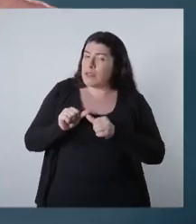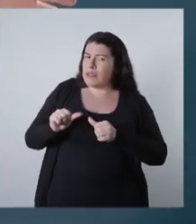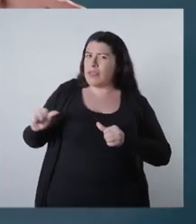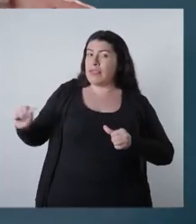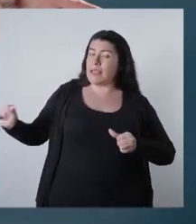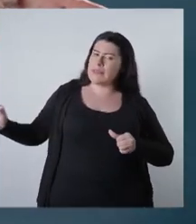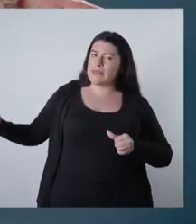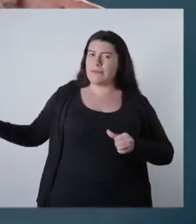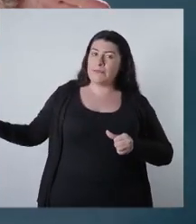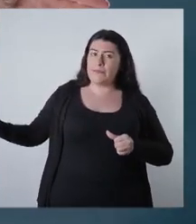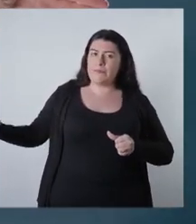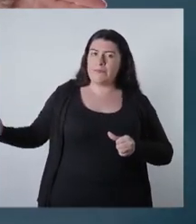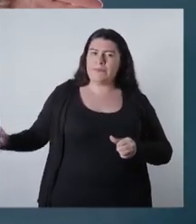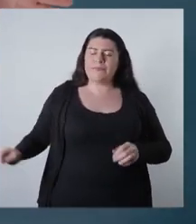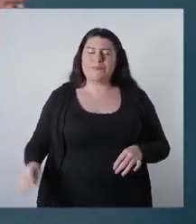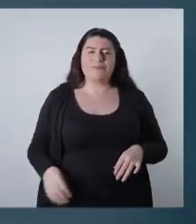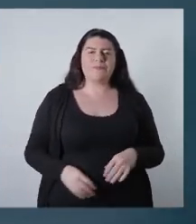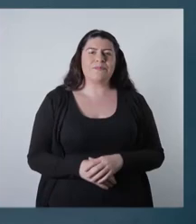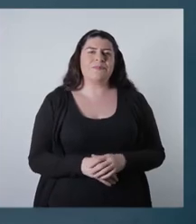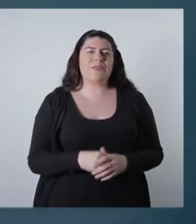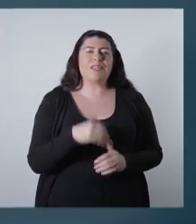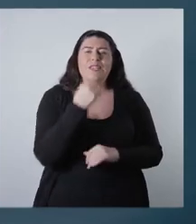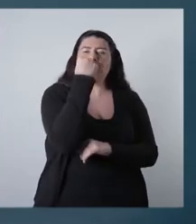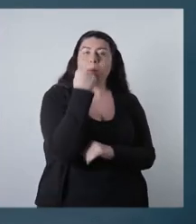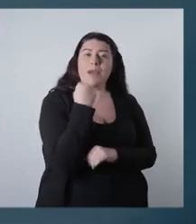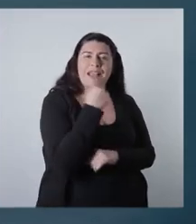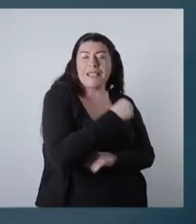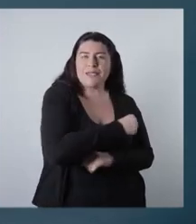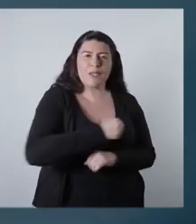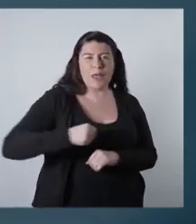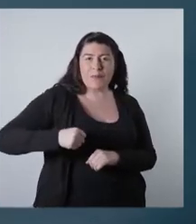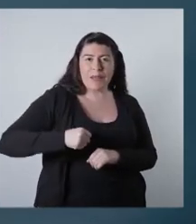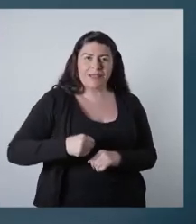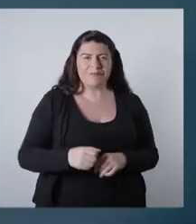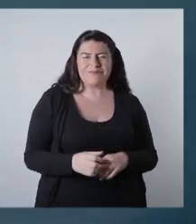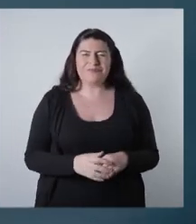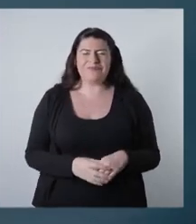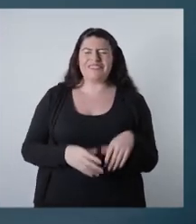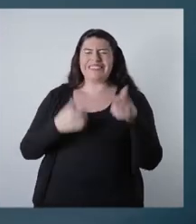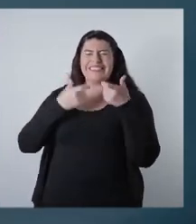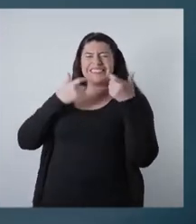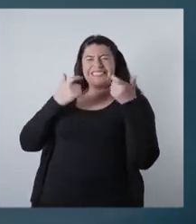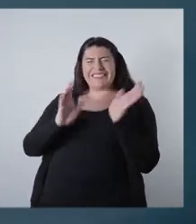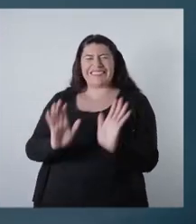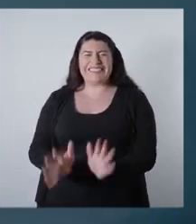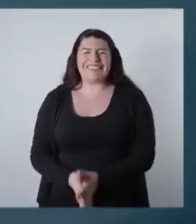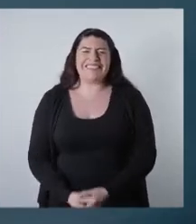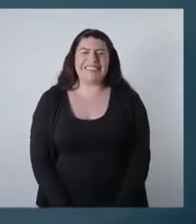mantener el metro social de distancia permitido. Toma, conchito de goma.